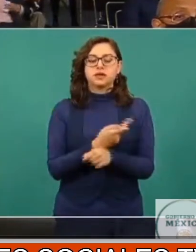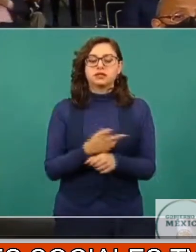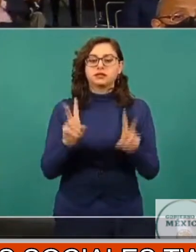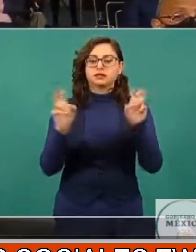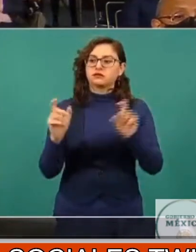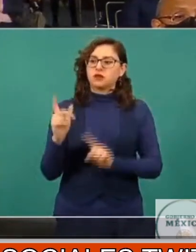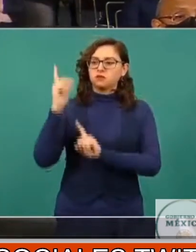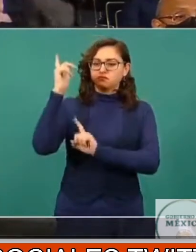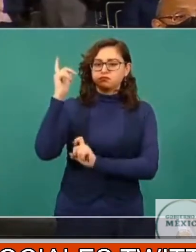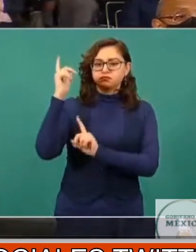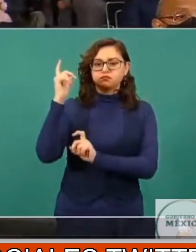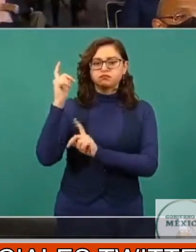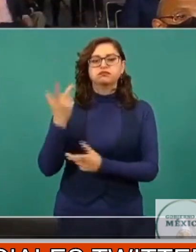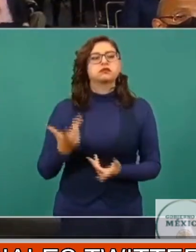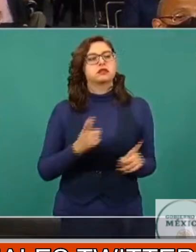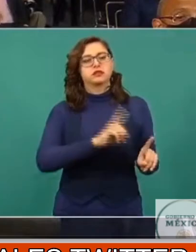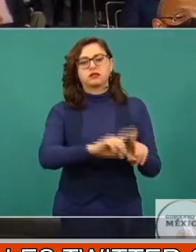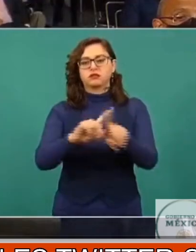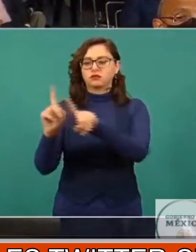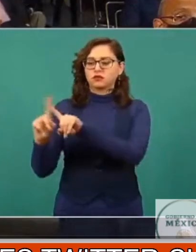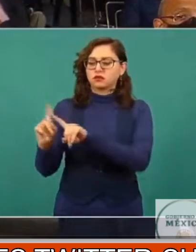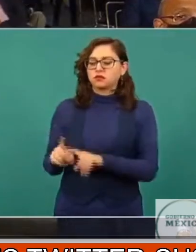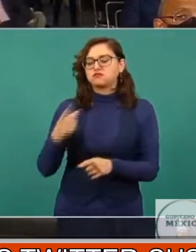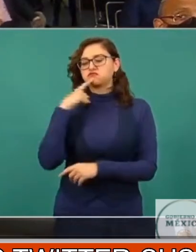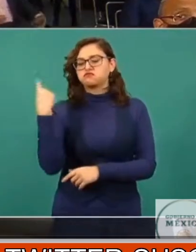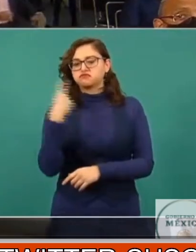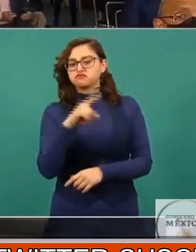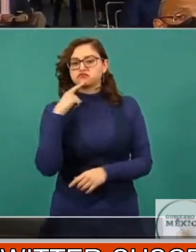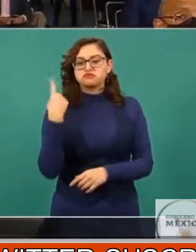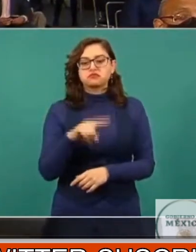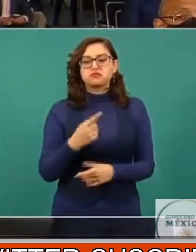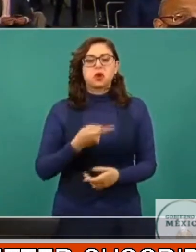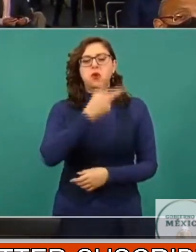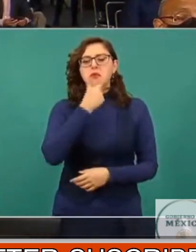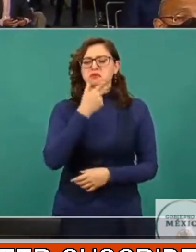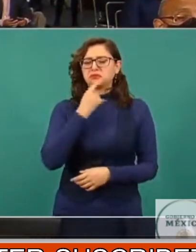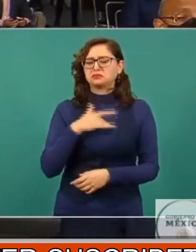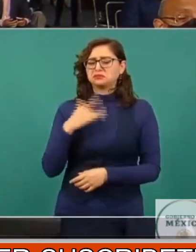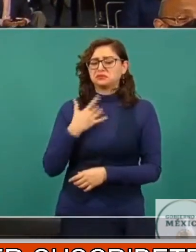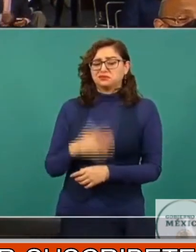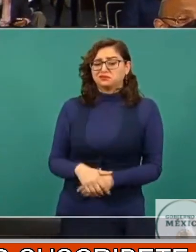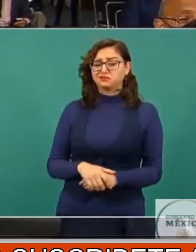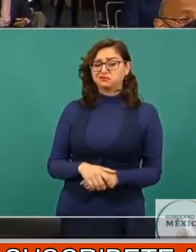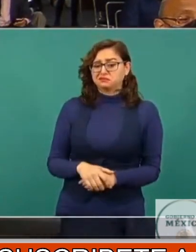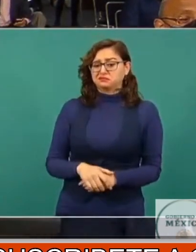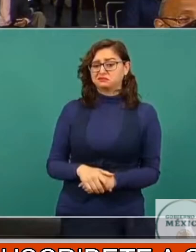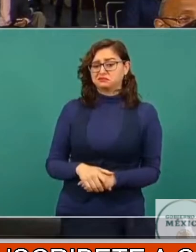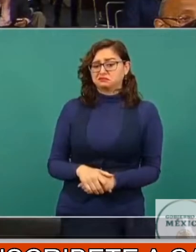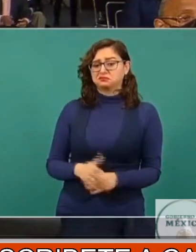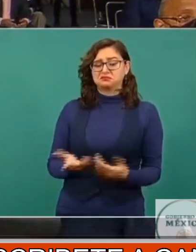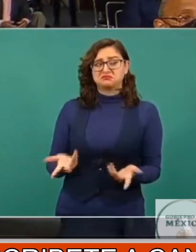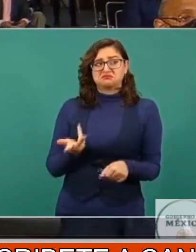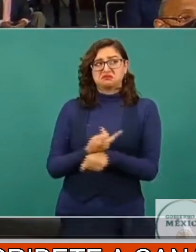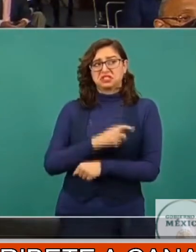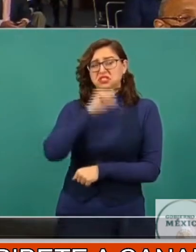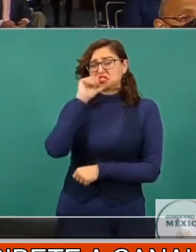armas. Mencionaban que es un asunto que no tuvo eco en Estados Unidos y que no va a pasar absolutamente nada. Entonces, preguntarle qué es lo que ha